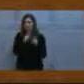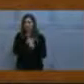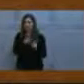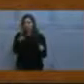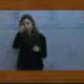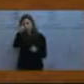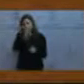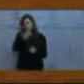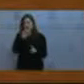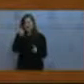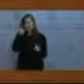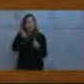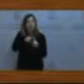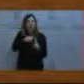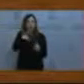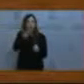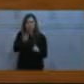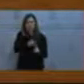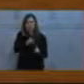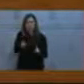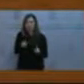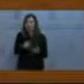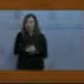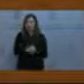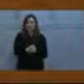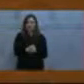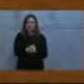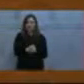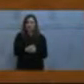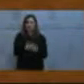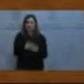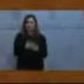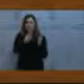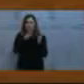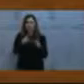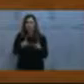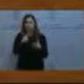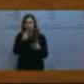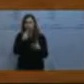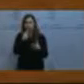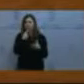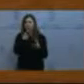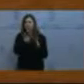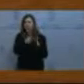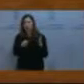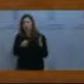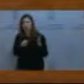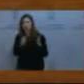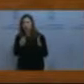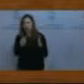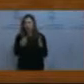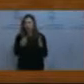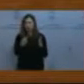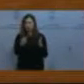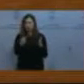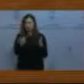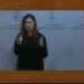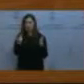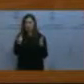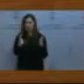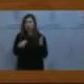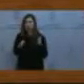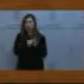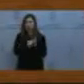concreto, la sindicatura advertió de dos incorrecciones materiales, que se incluyeron en aquellos presupuestos prerrogados más dinero,